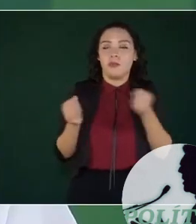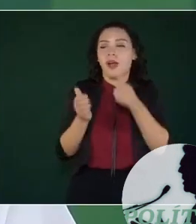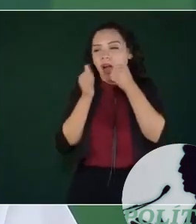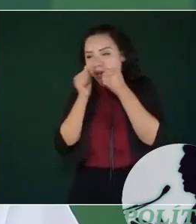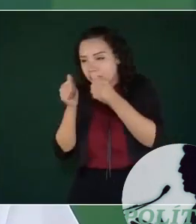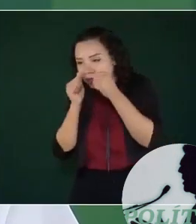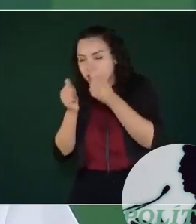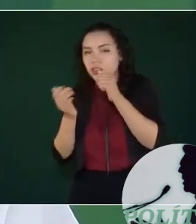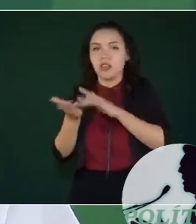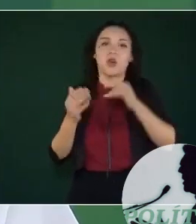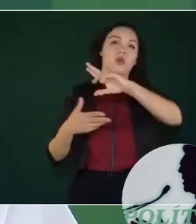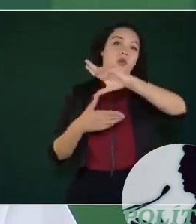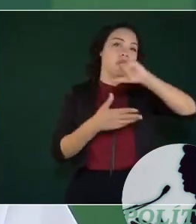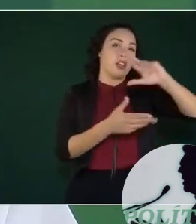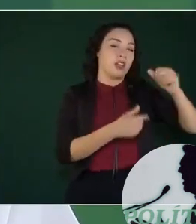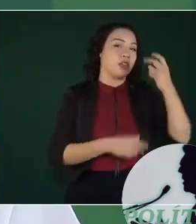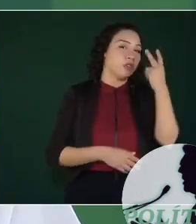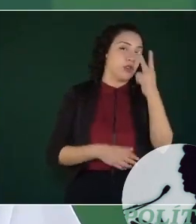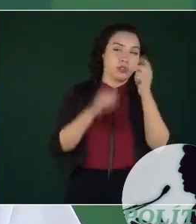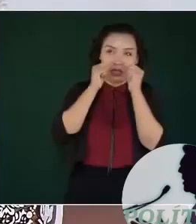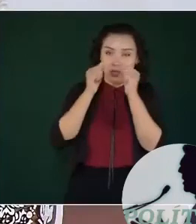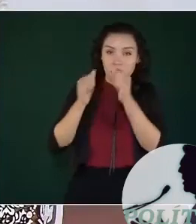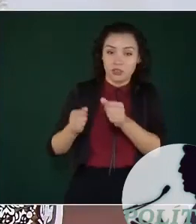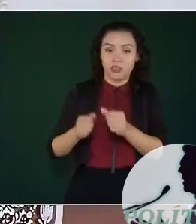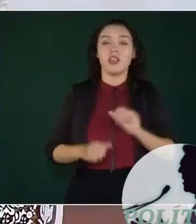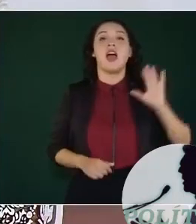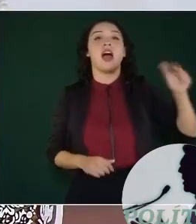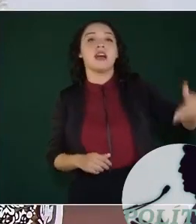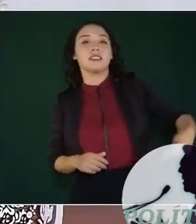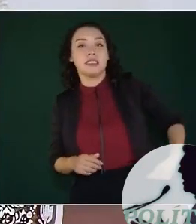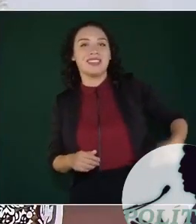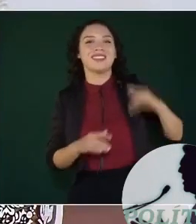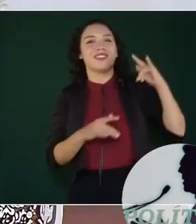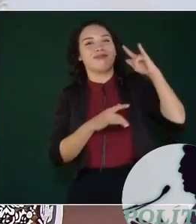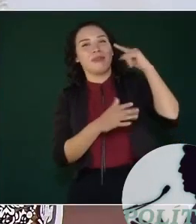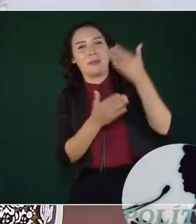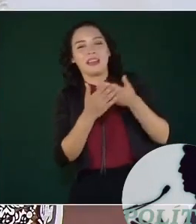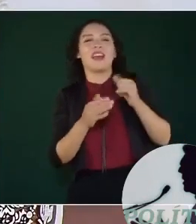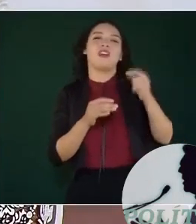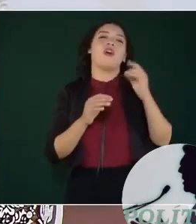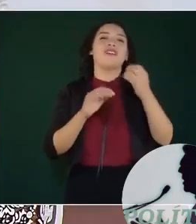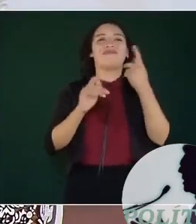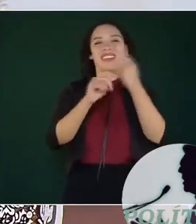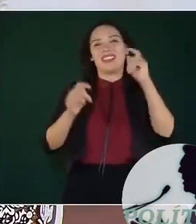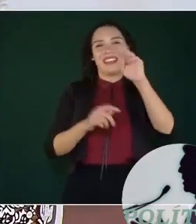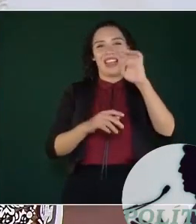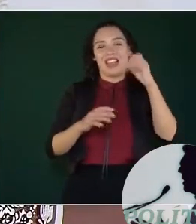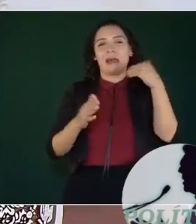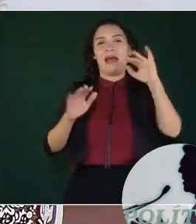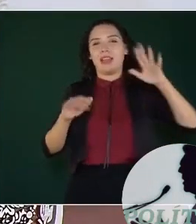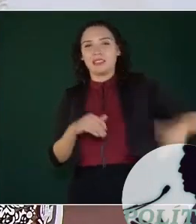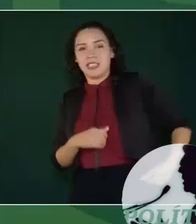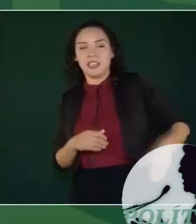82 casos, huracán 2 casos, accidentes aéreos 1, accidentes ferroviarios 3